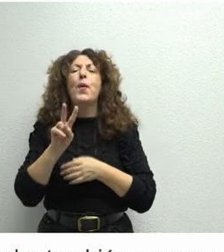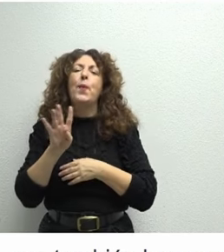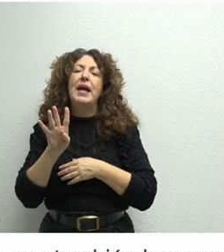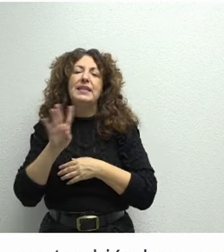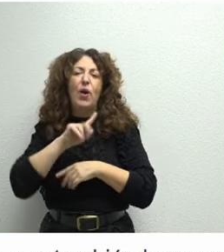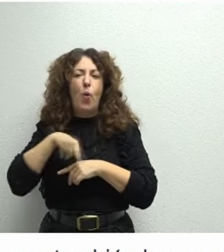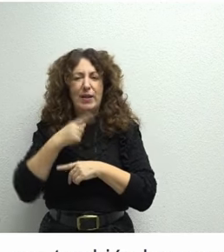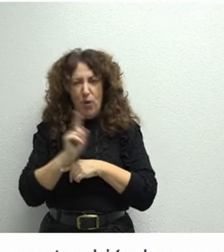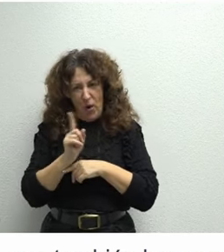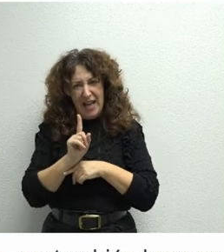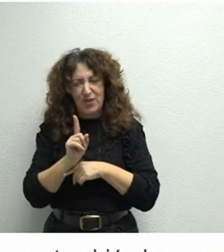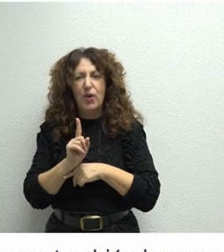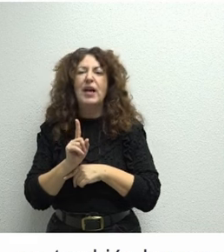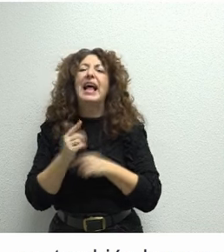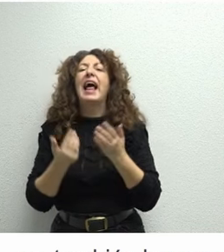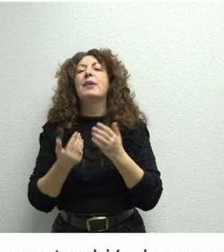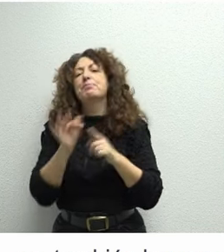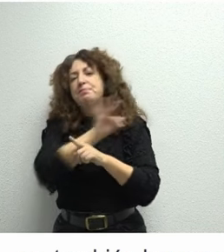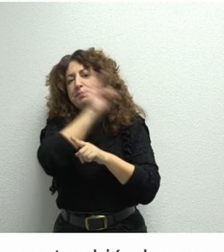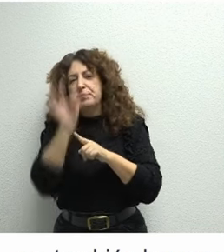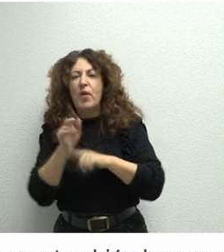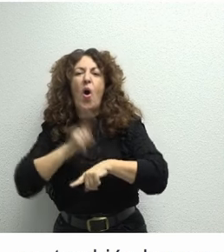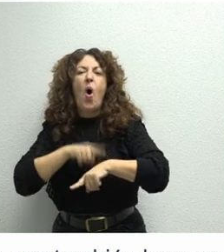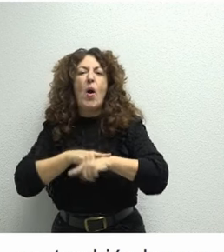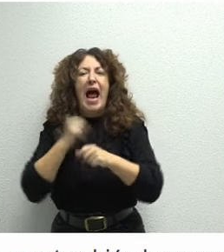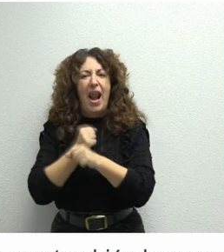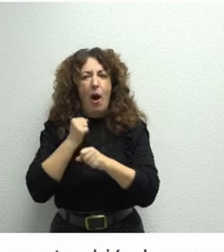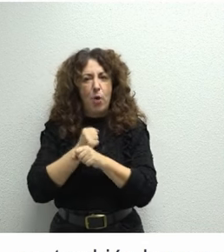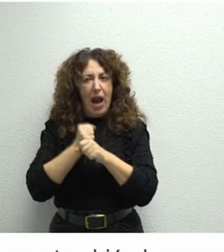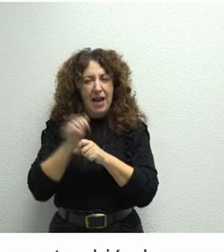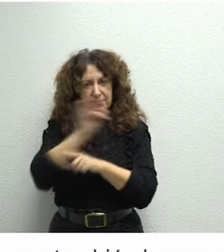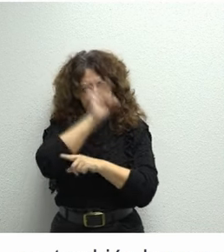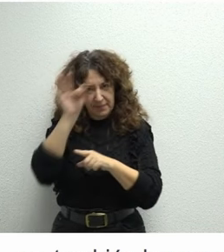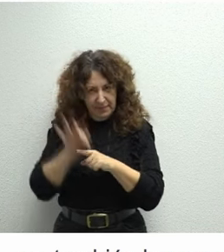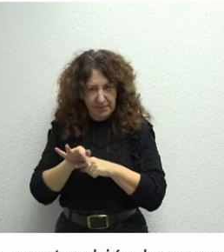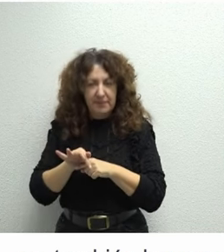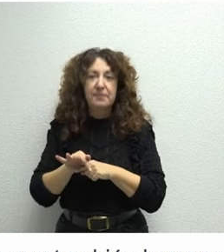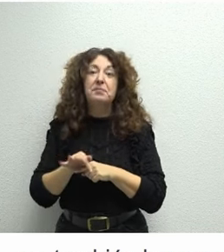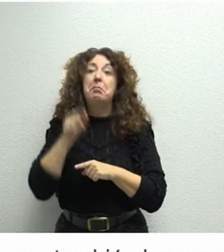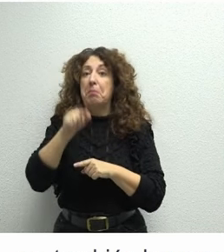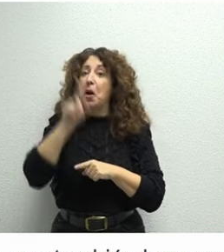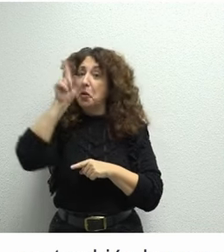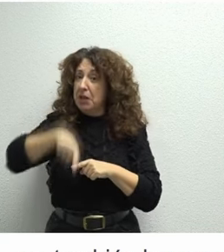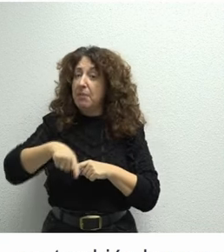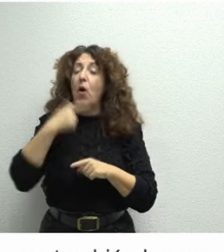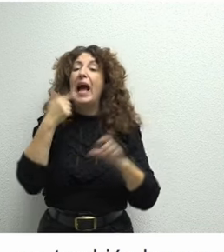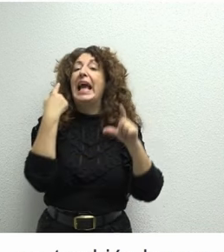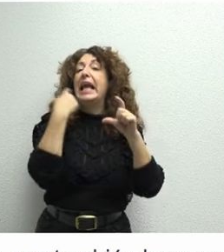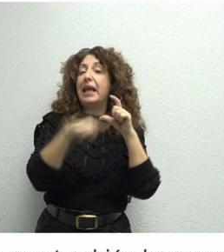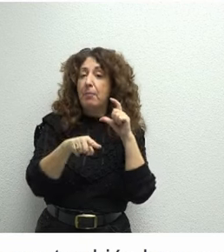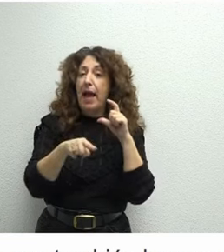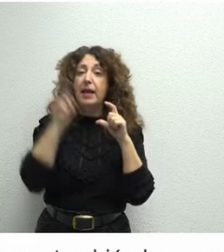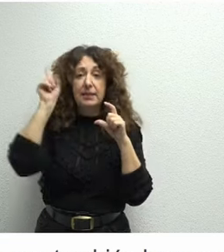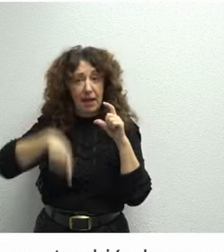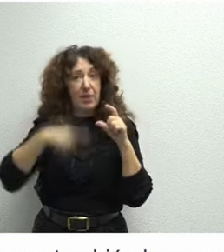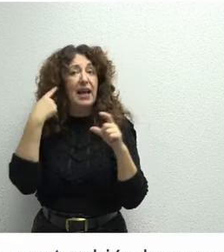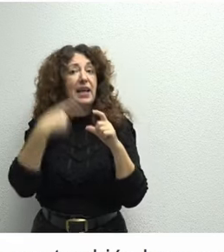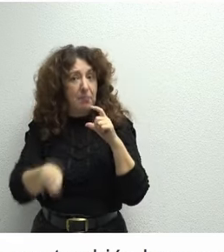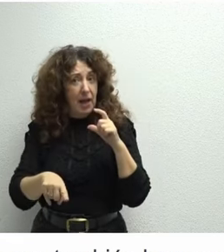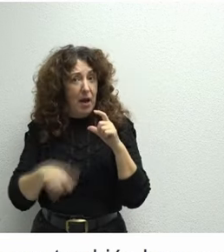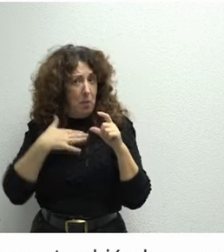es en horario digamos laboral vale Pero bueno si hay ese otro canal aparte del correo electrónico que también es otra realidad que